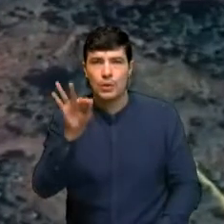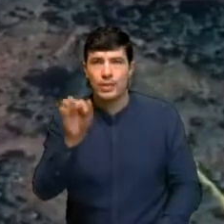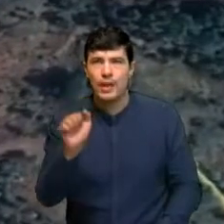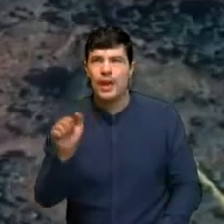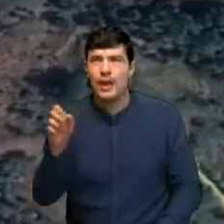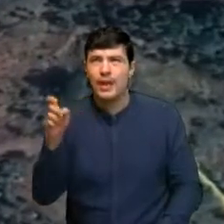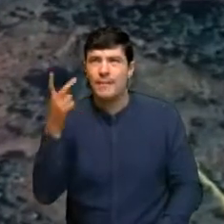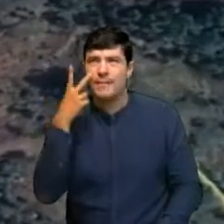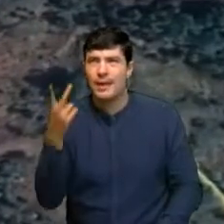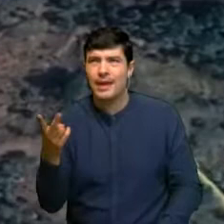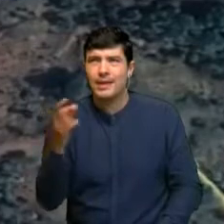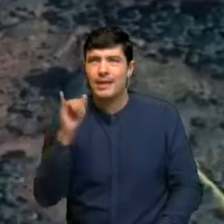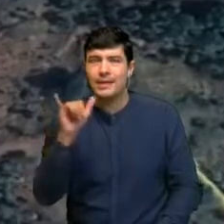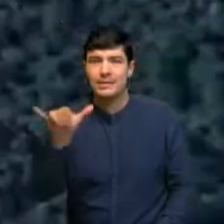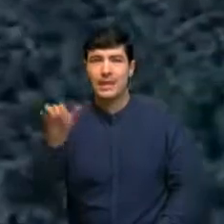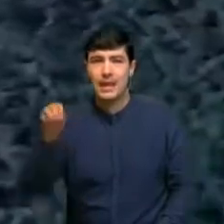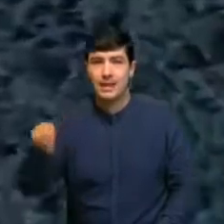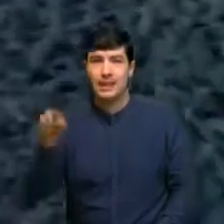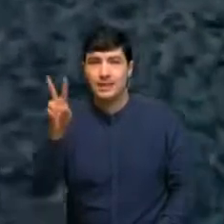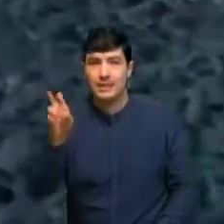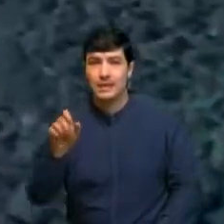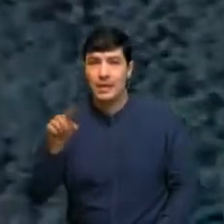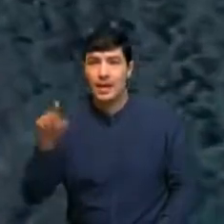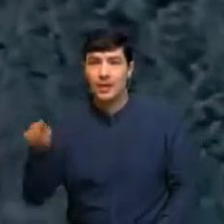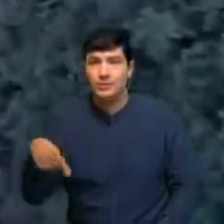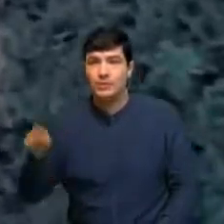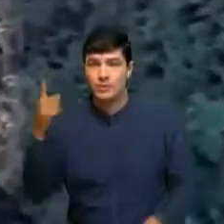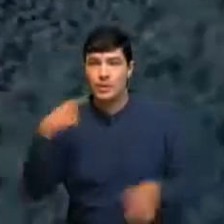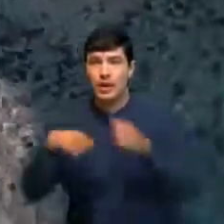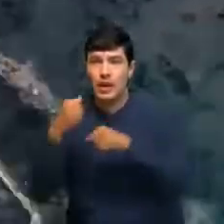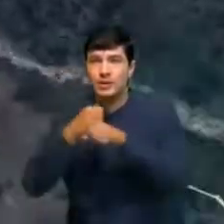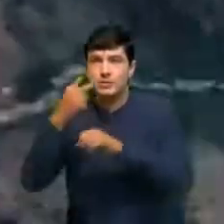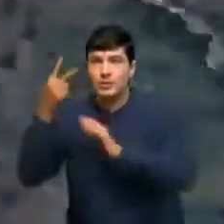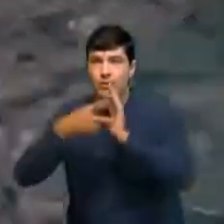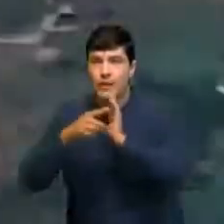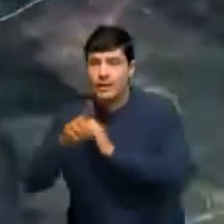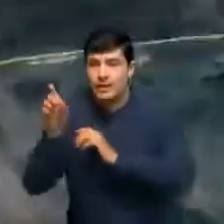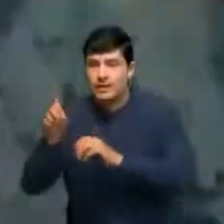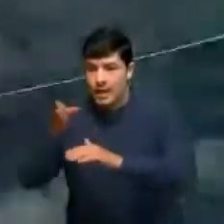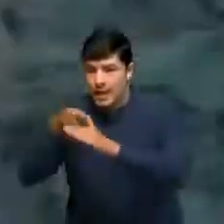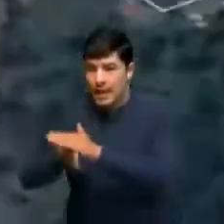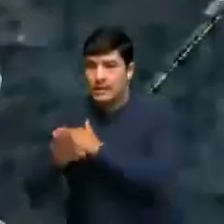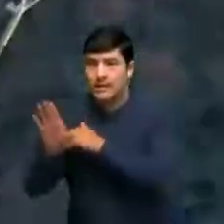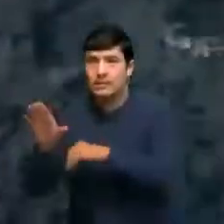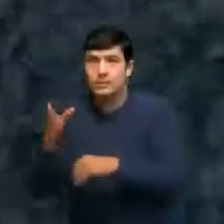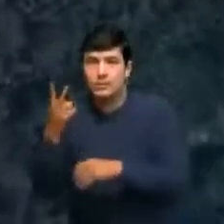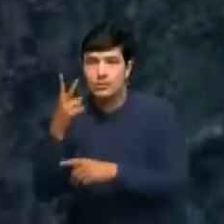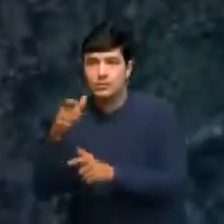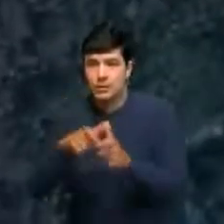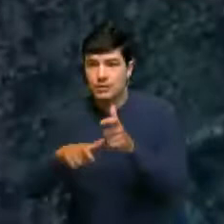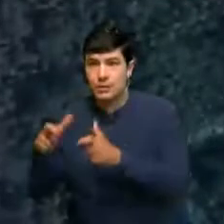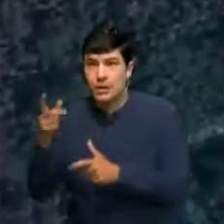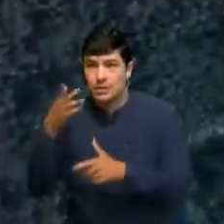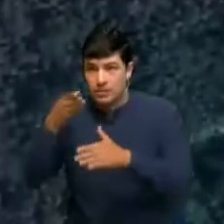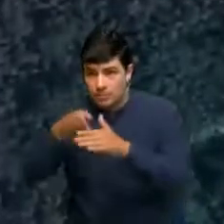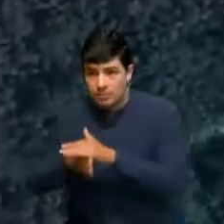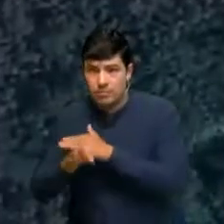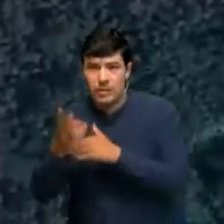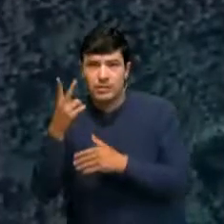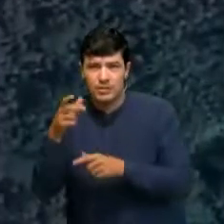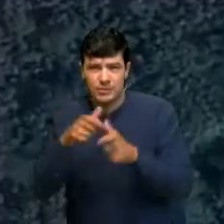placas IYM 711 modelo 2016 ingresó a la vereda con dos personas a bordo, las cuales serían los